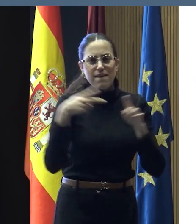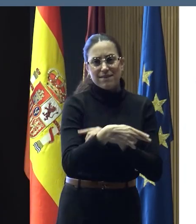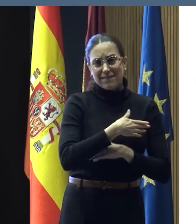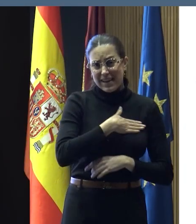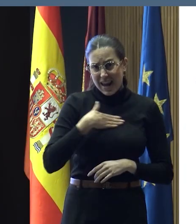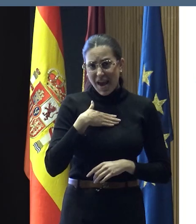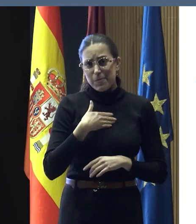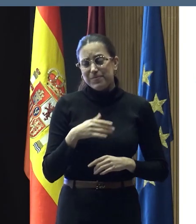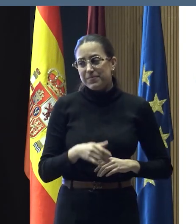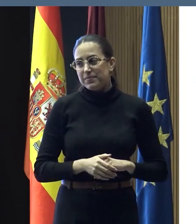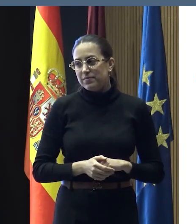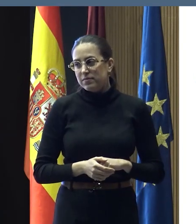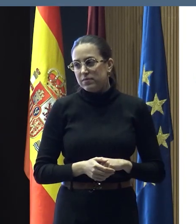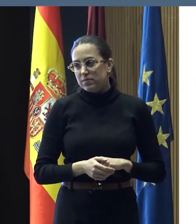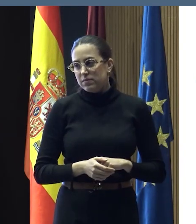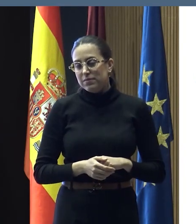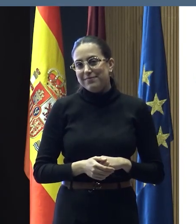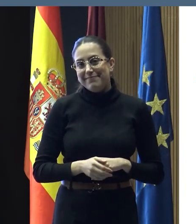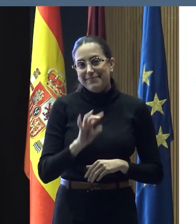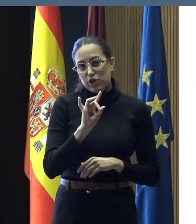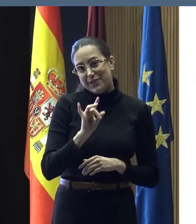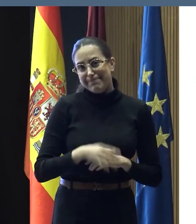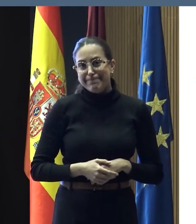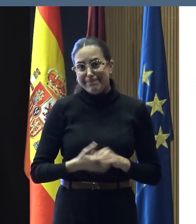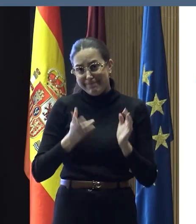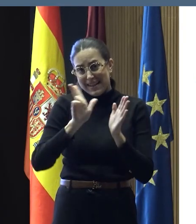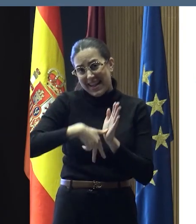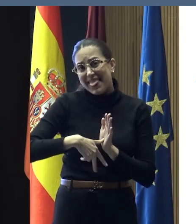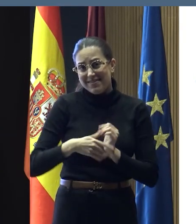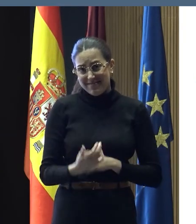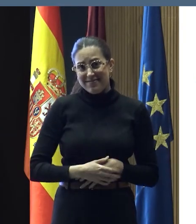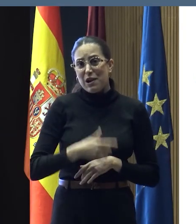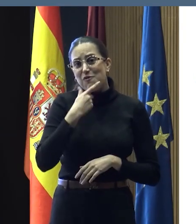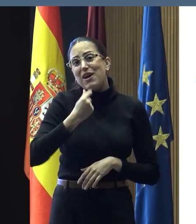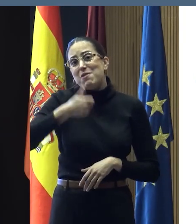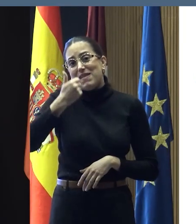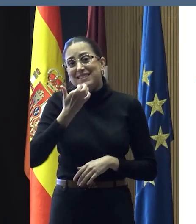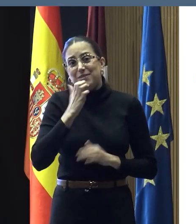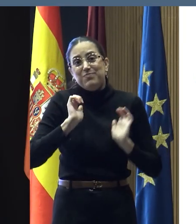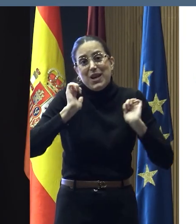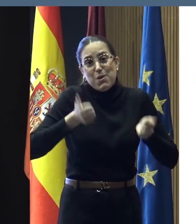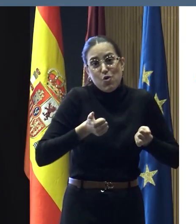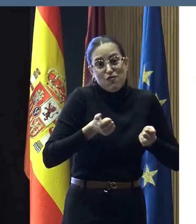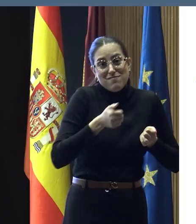hembra, pues, pero sí, claro que sí, que hubiera sido muchísimo más fácil.